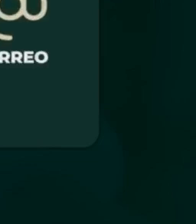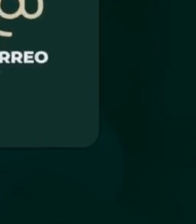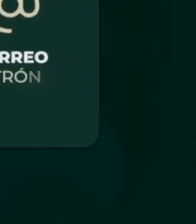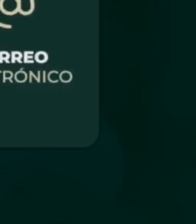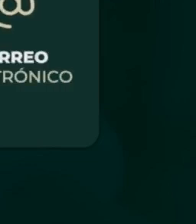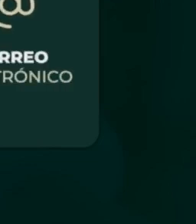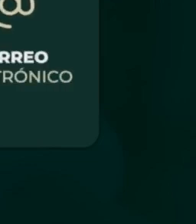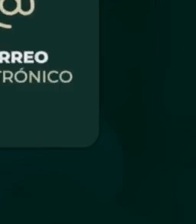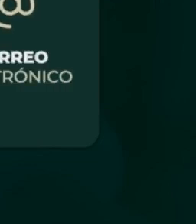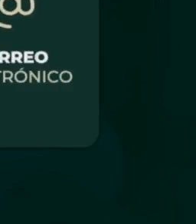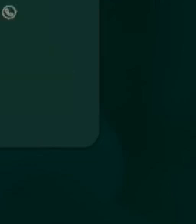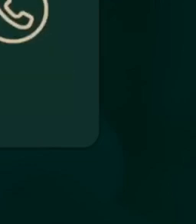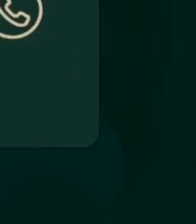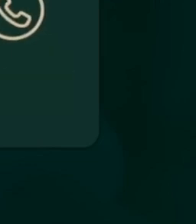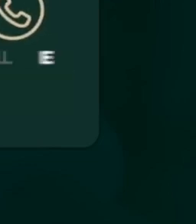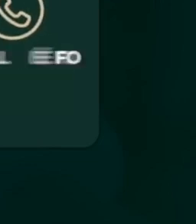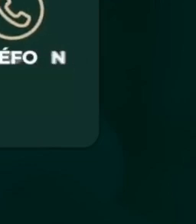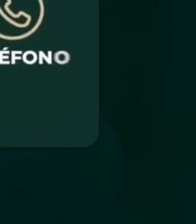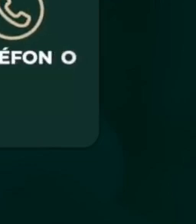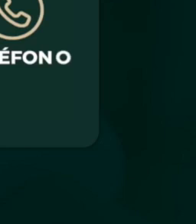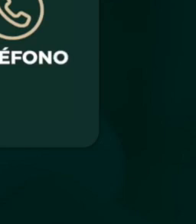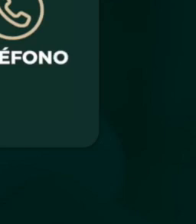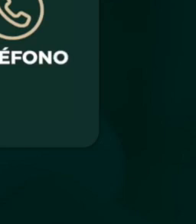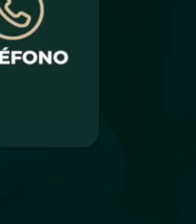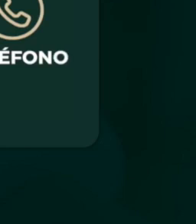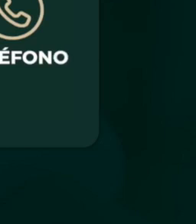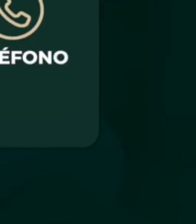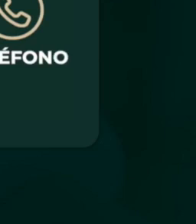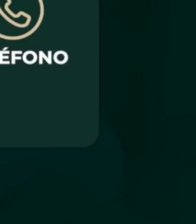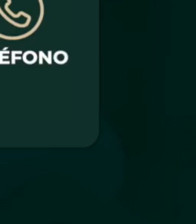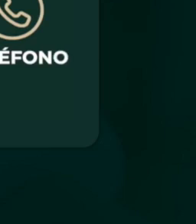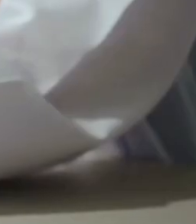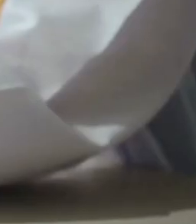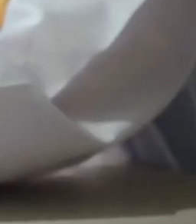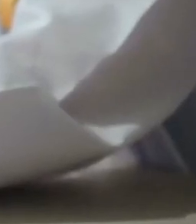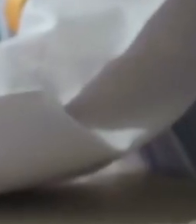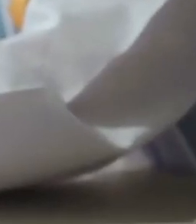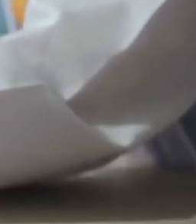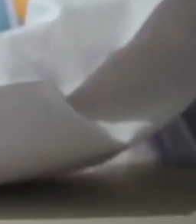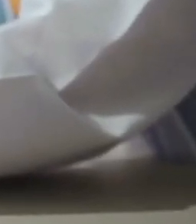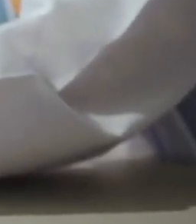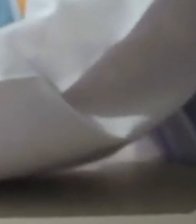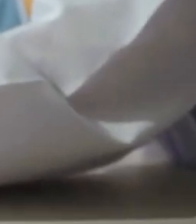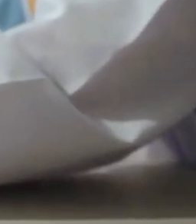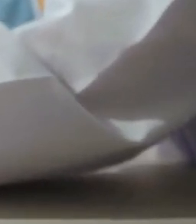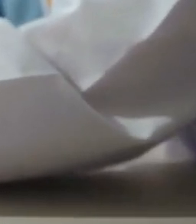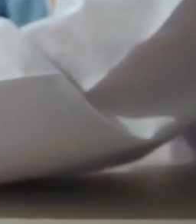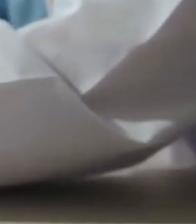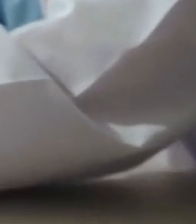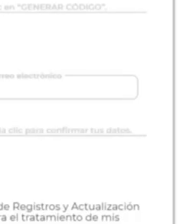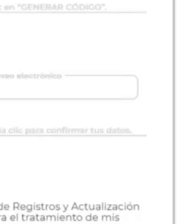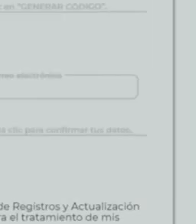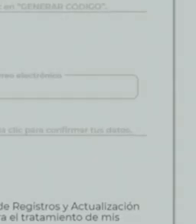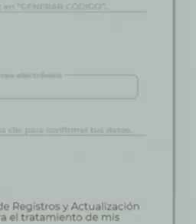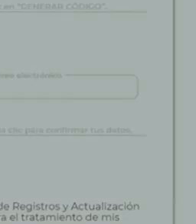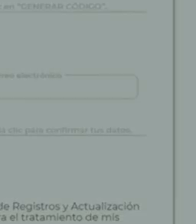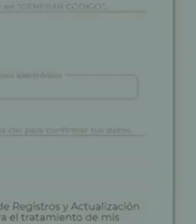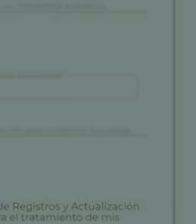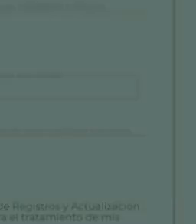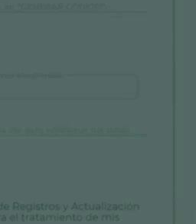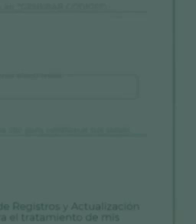Un correo electrónico personal y o teléfono al que tenga acceso. Podrá realizar su registro en línea a través de la